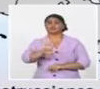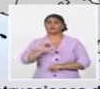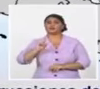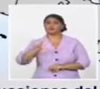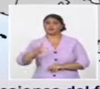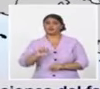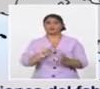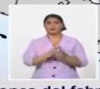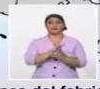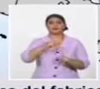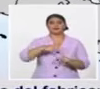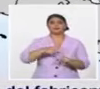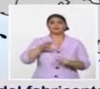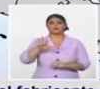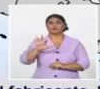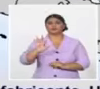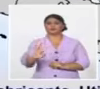58,